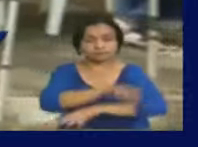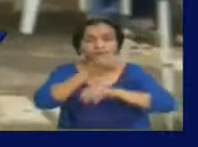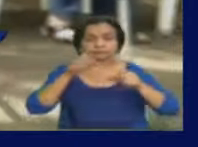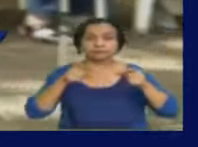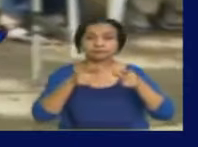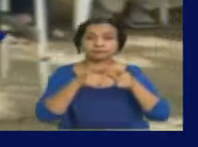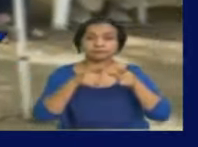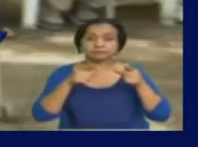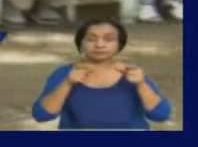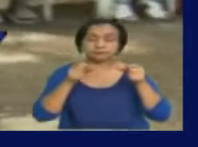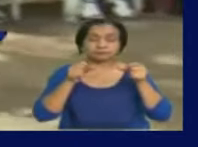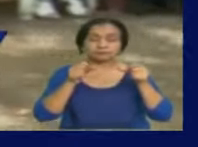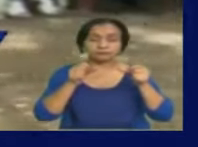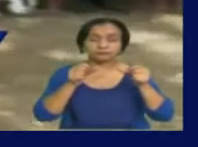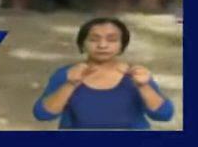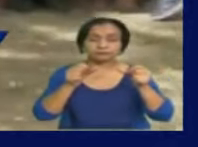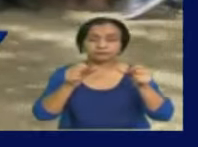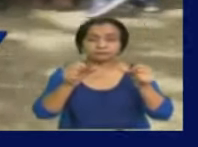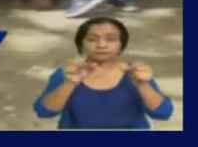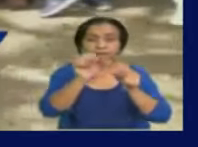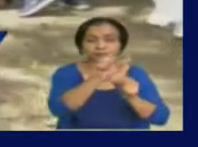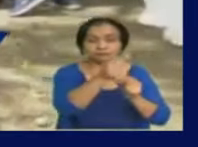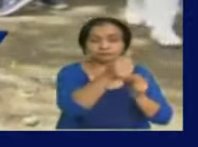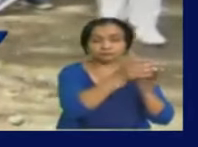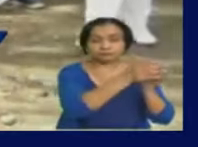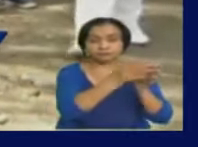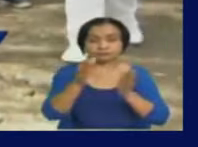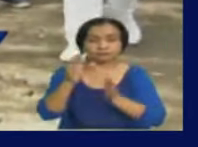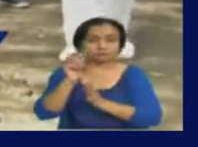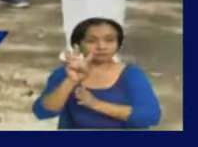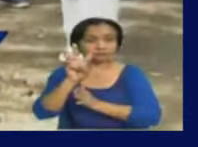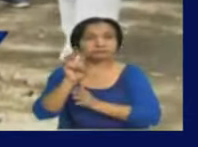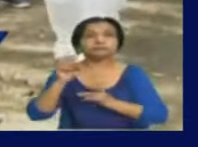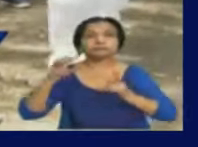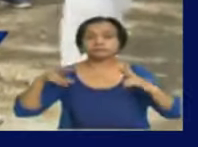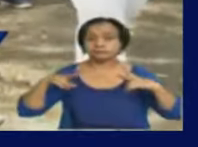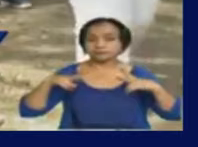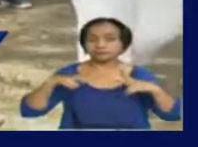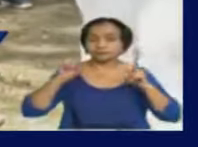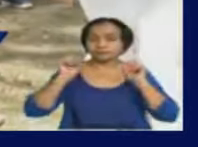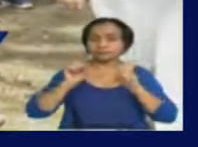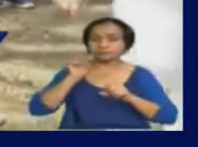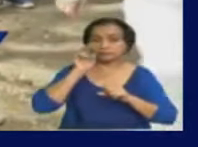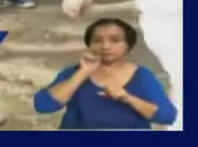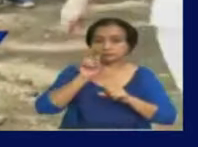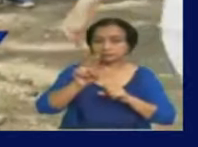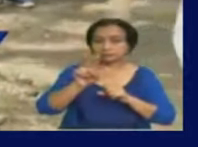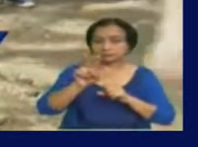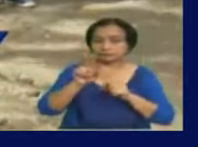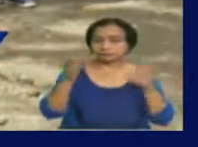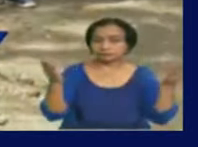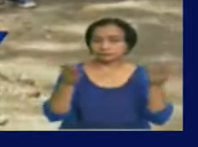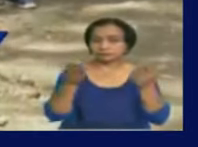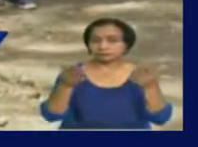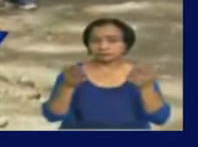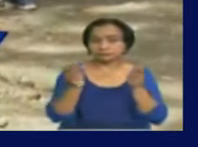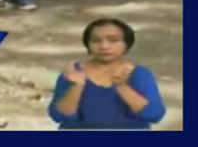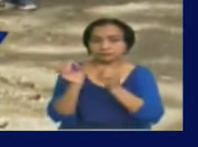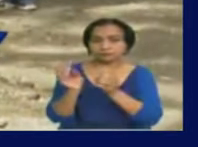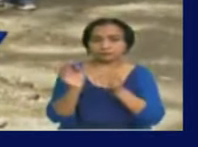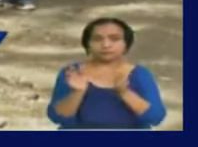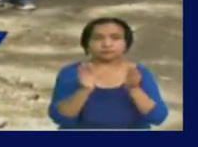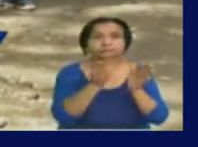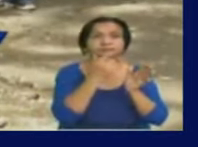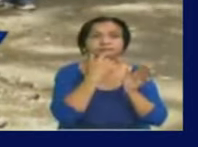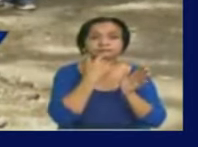La vocera del gobierno y vicepresidenta de Nicaragua informó que este miércoles continúa la jornada de vacunación voluntaria contra el COVID-19